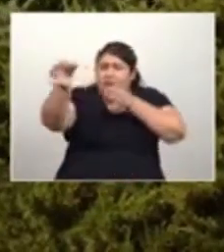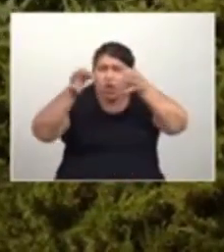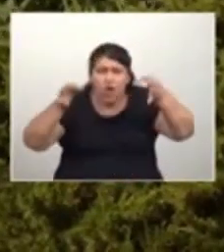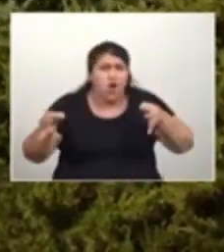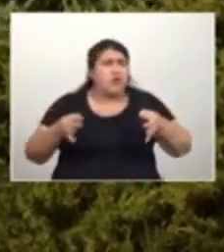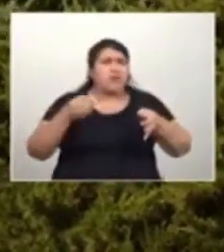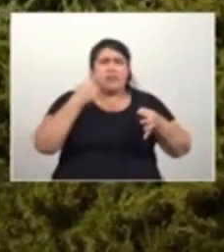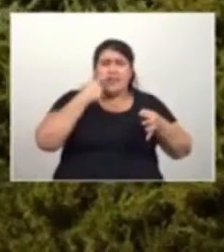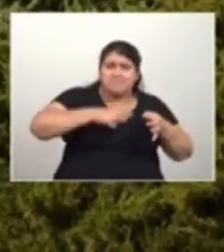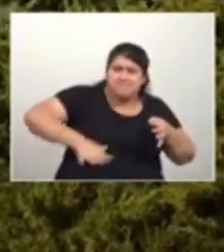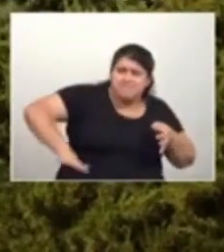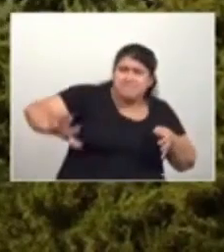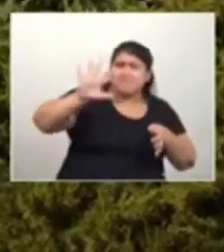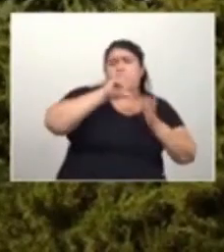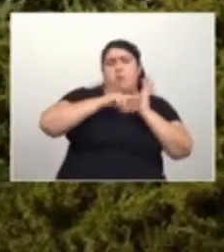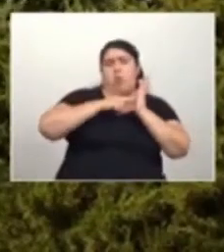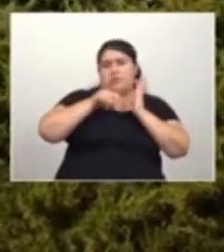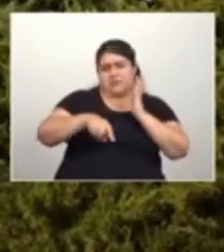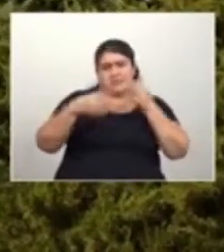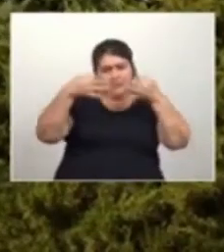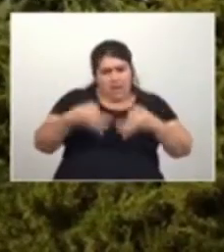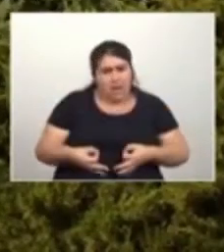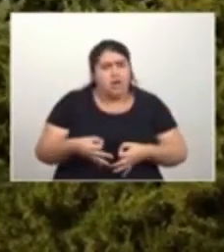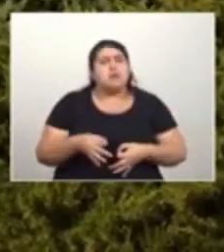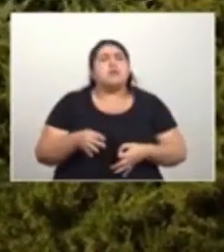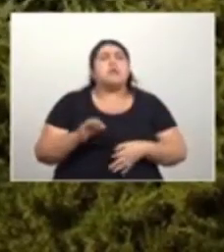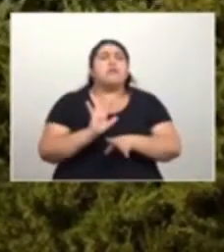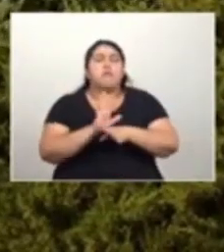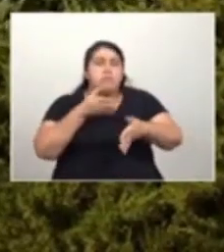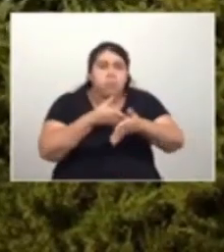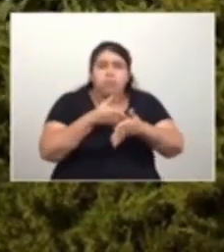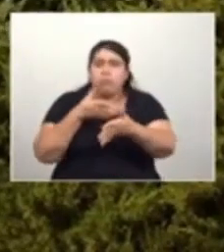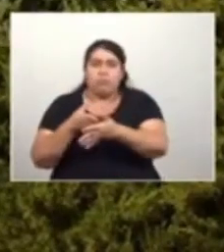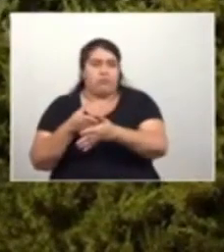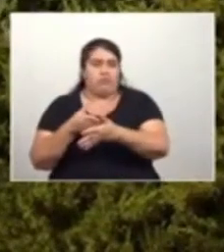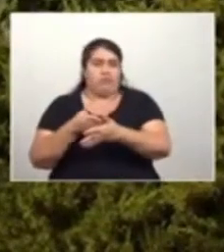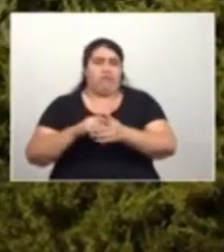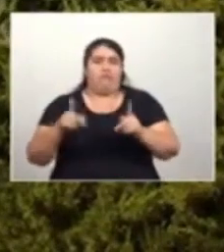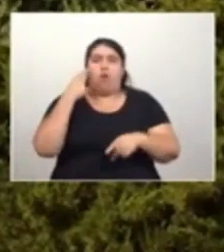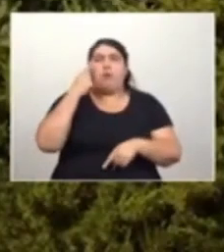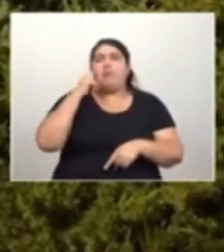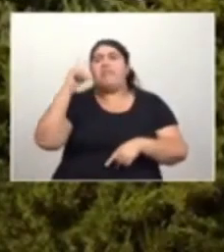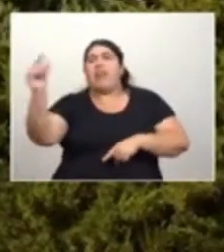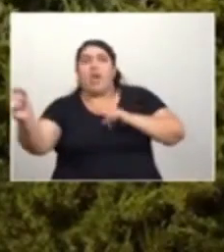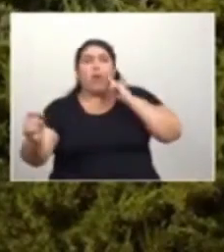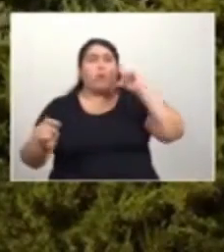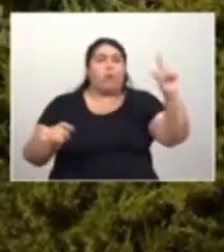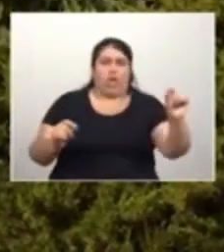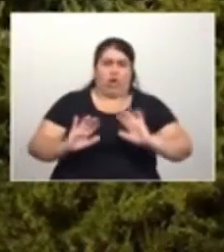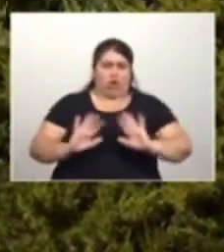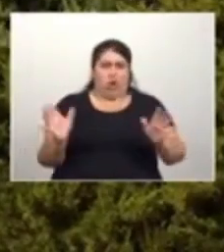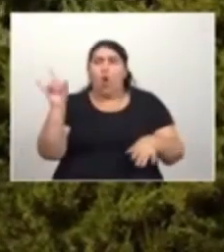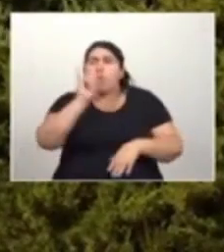todos los municipios de la provincia de Buenos Aires no sea una cruz haber nacido lejos de allí donde están